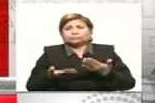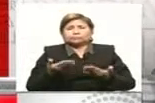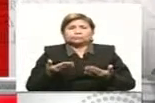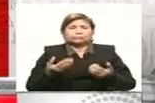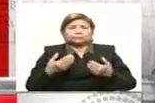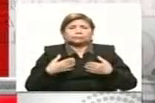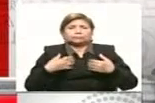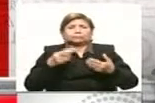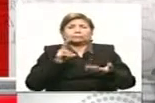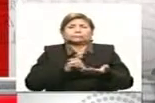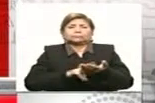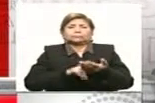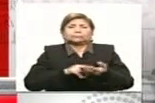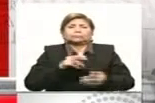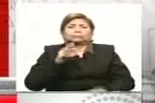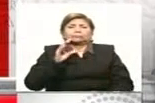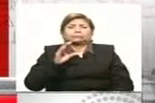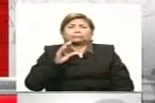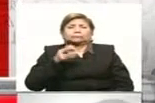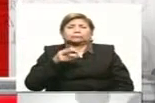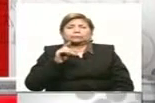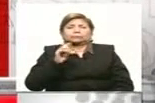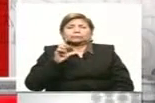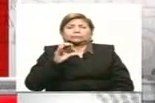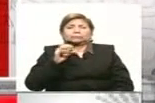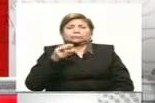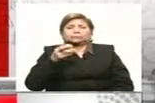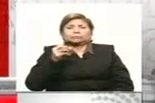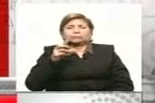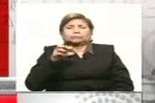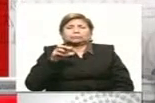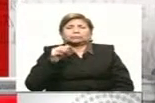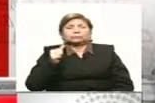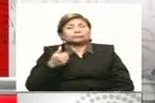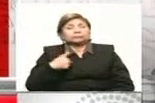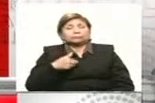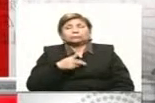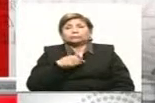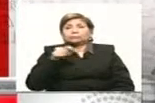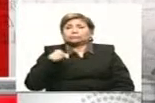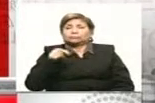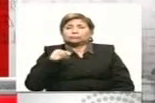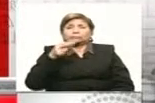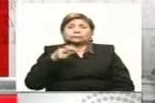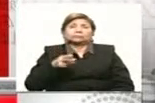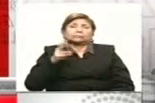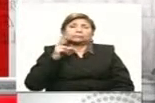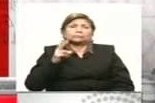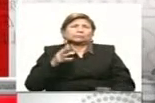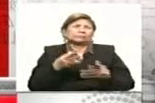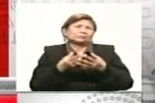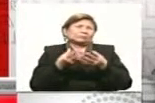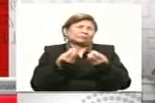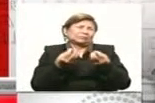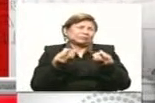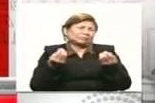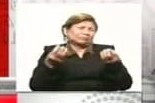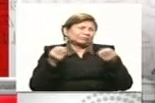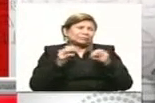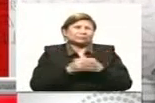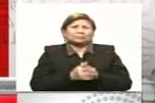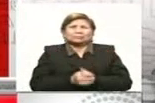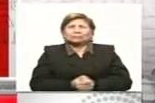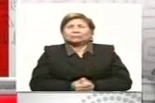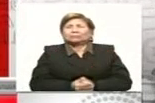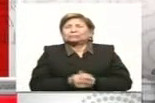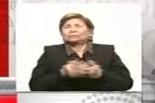del salud del distrito de Huachocolpa, por favor. Tenemos nosotros aquí en Huancavelica, señor ministro, un montón de, no solamente de